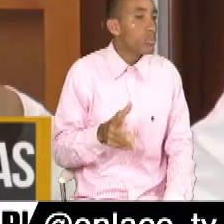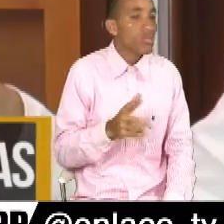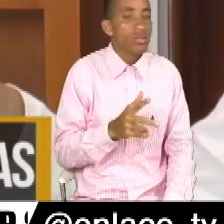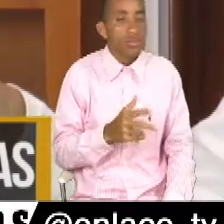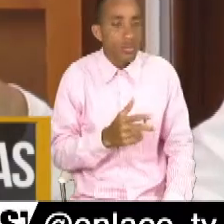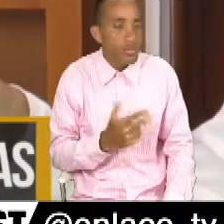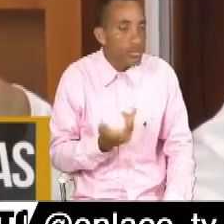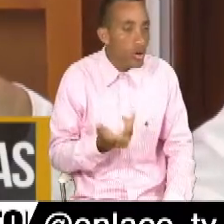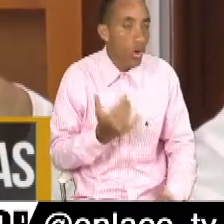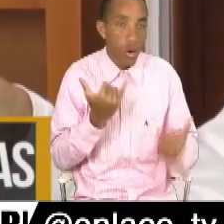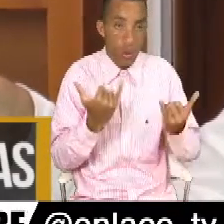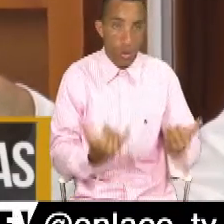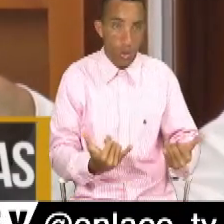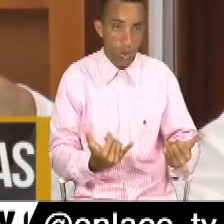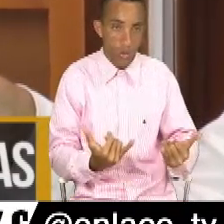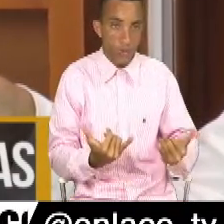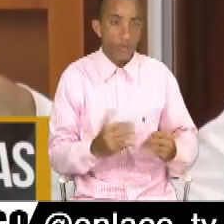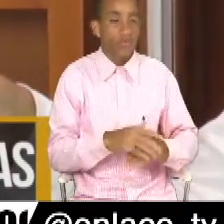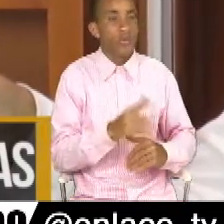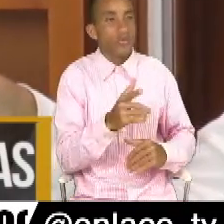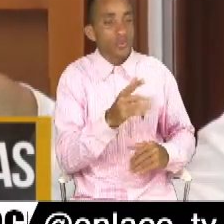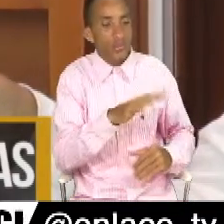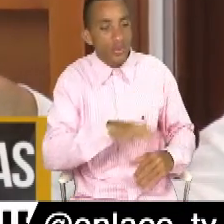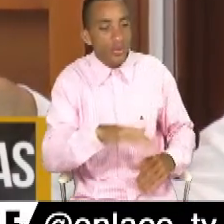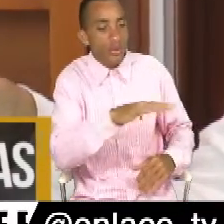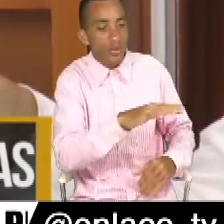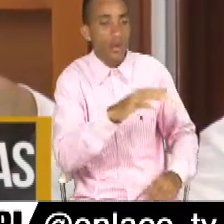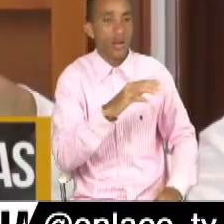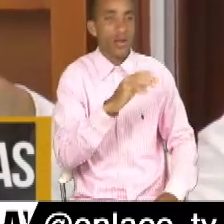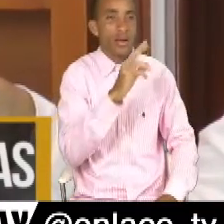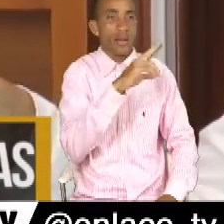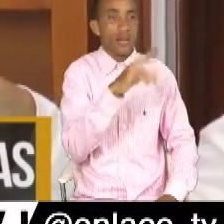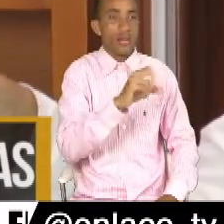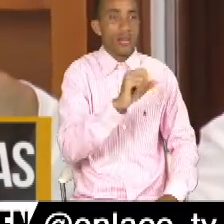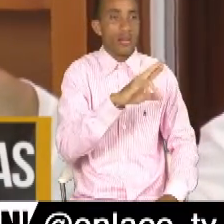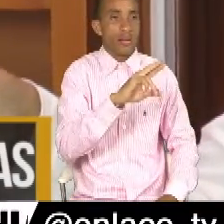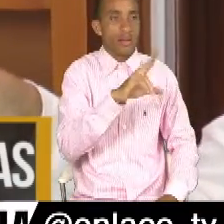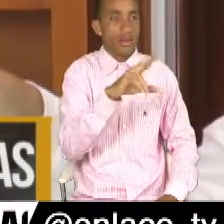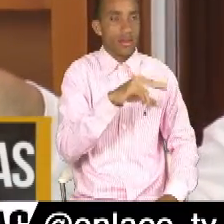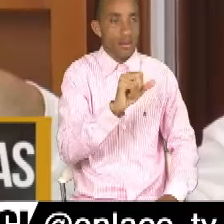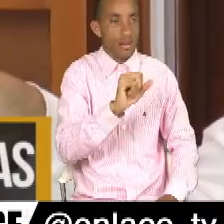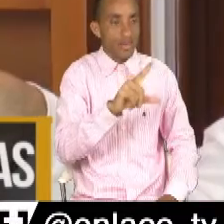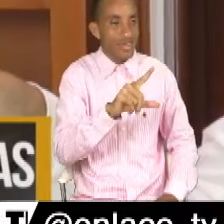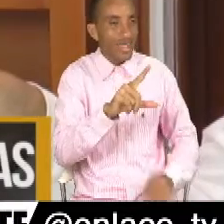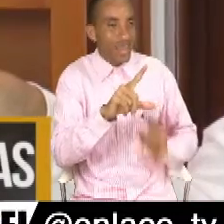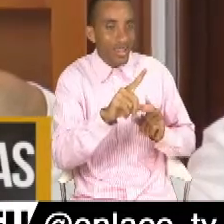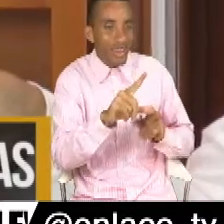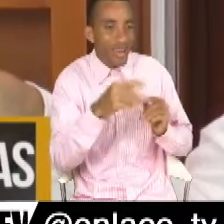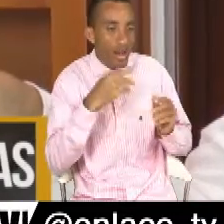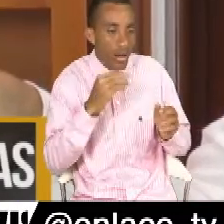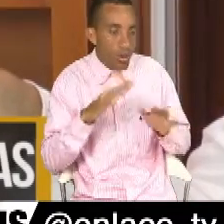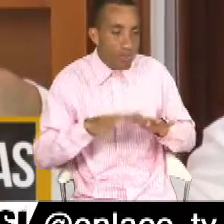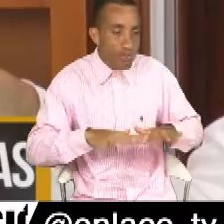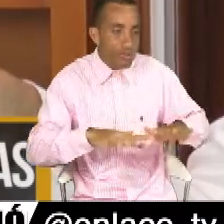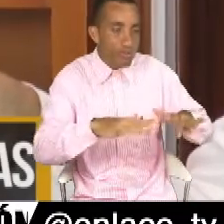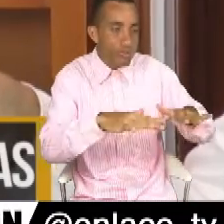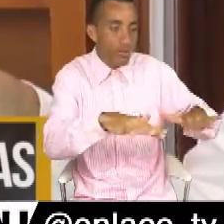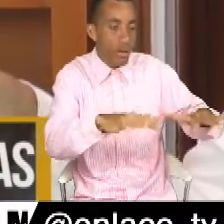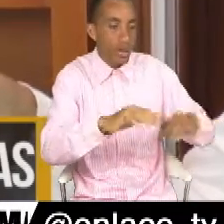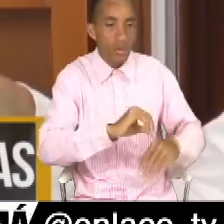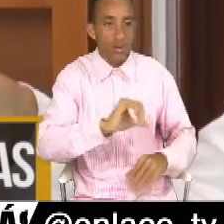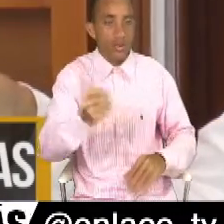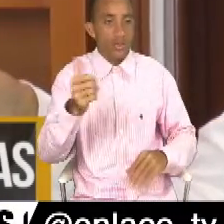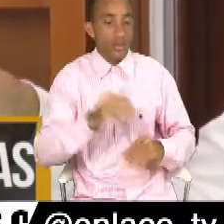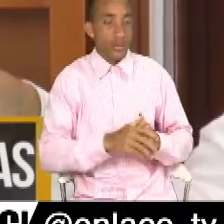la entrada del caño del Zarzal en el sector del puente de la Unipaz y toda la Ciénaga y la Boca Toma,